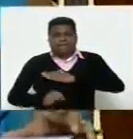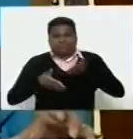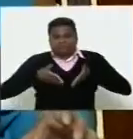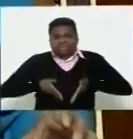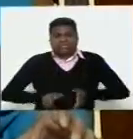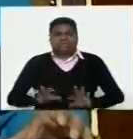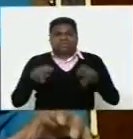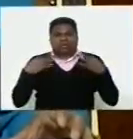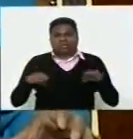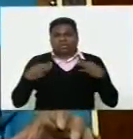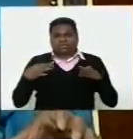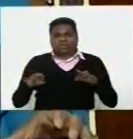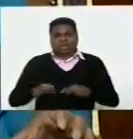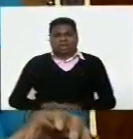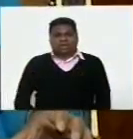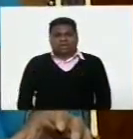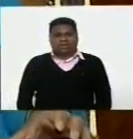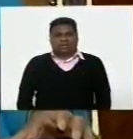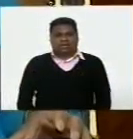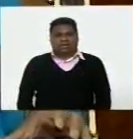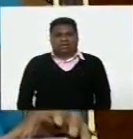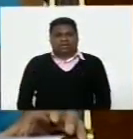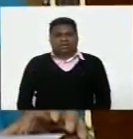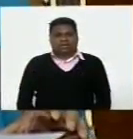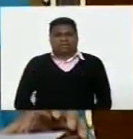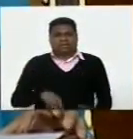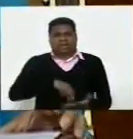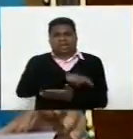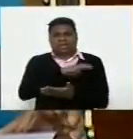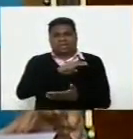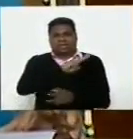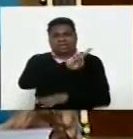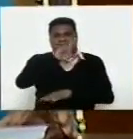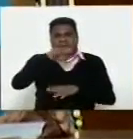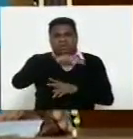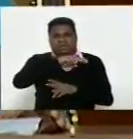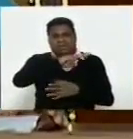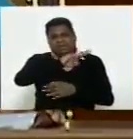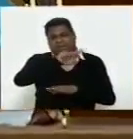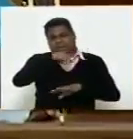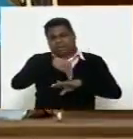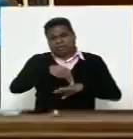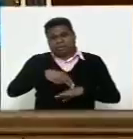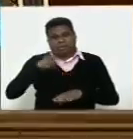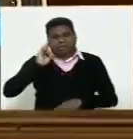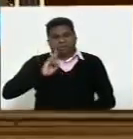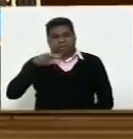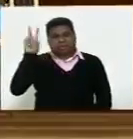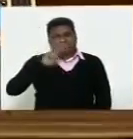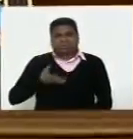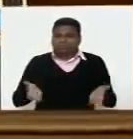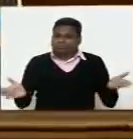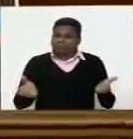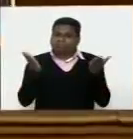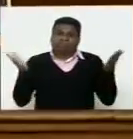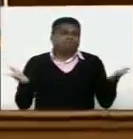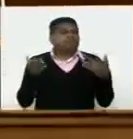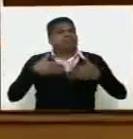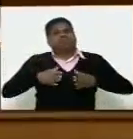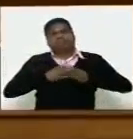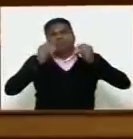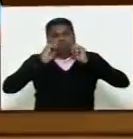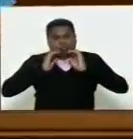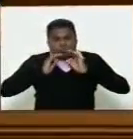nacimiento humanizado por parte de la República Bolivariana de Venezuela. Salgan ustedes, compatriotas, hombres y